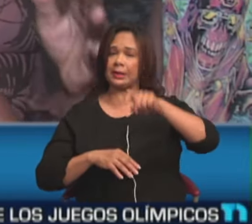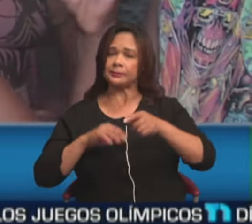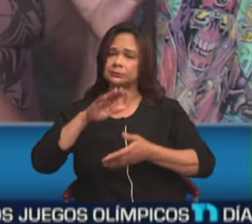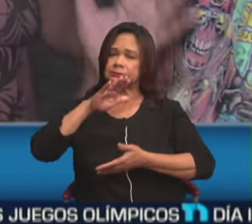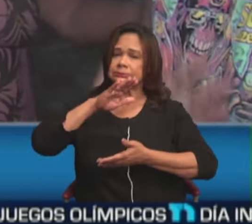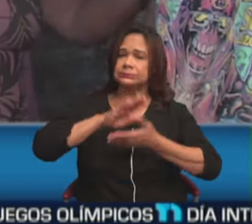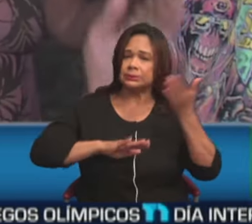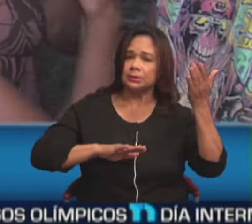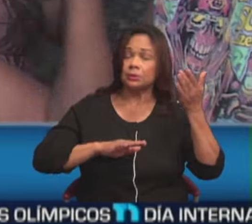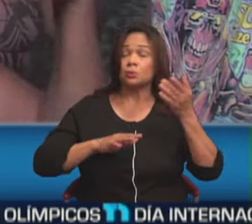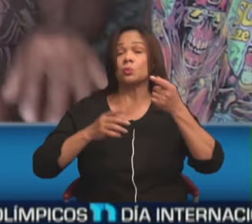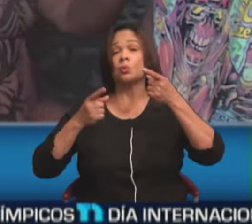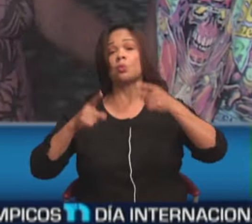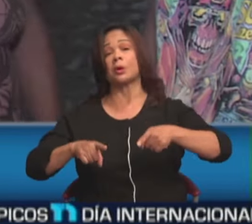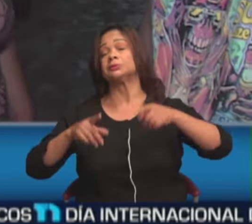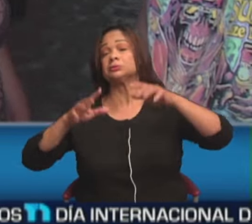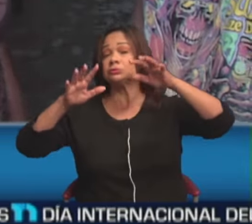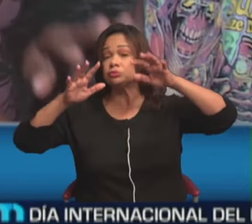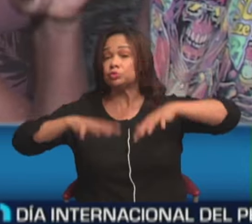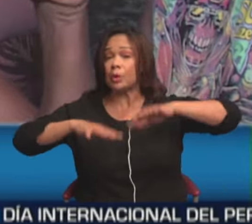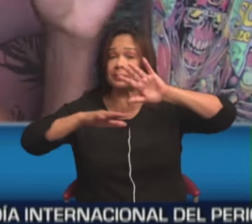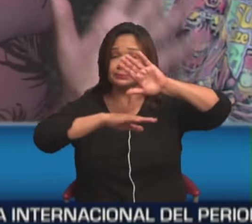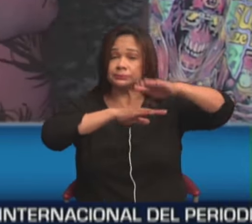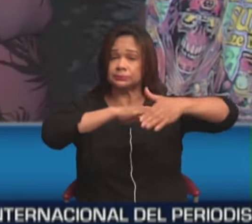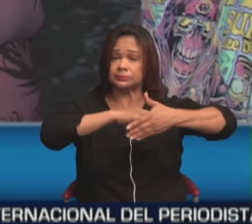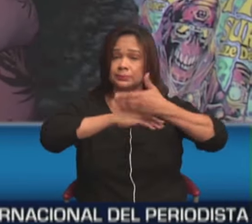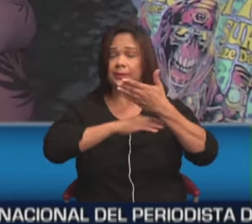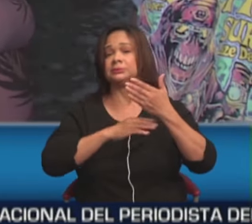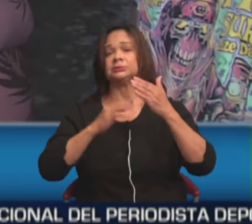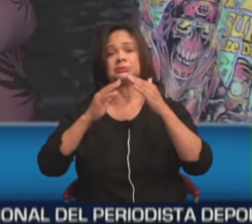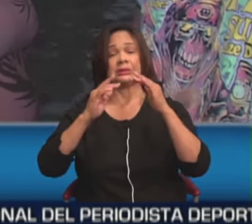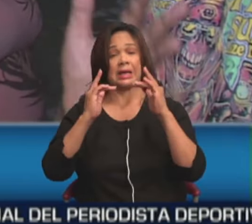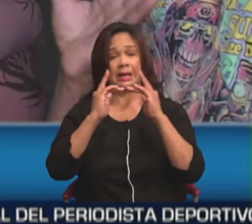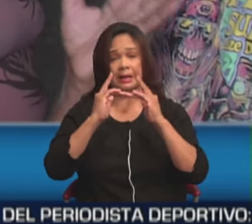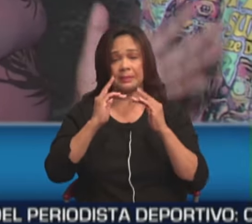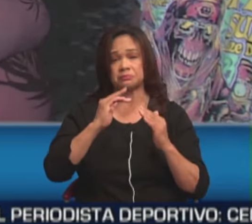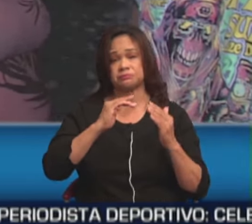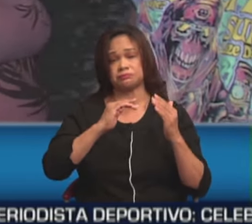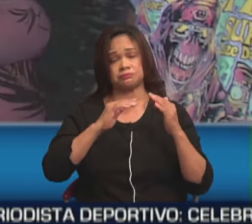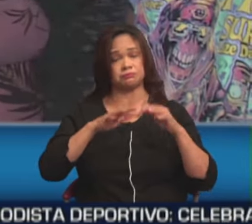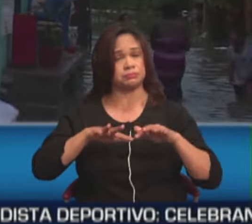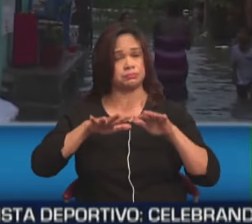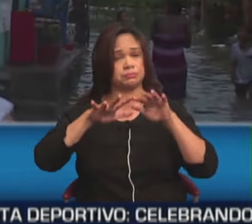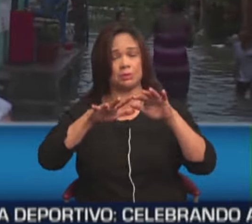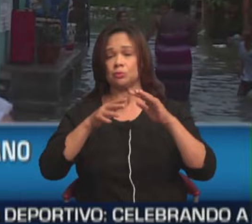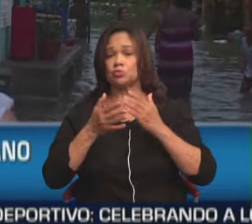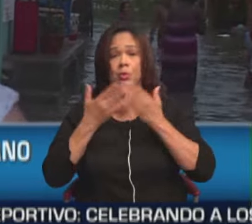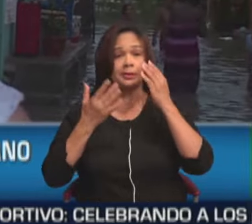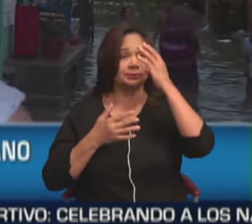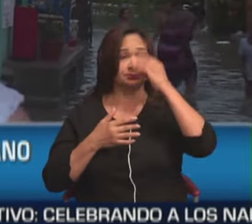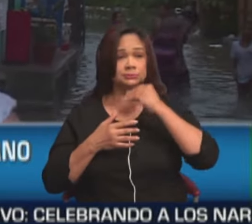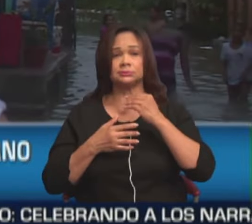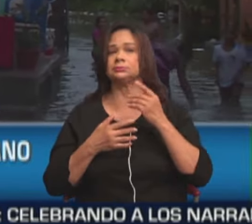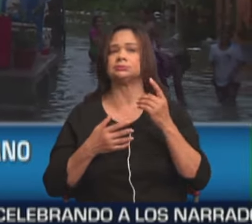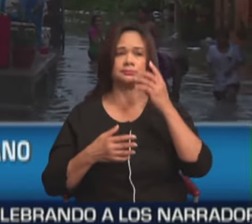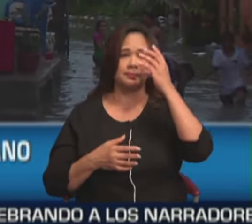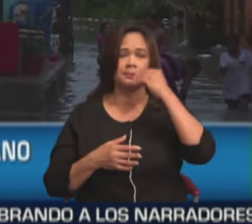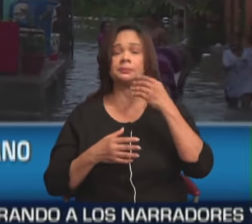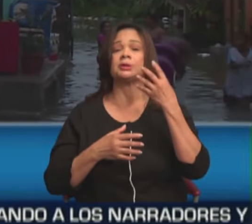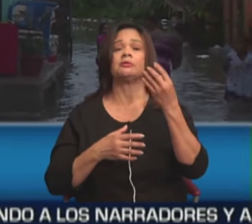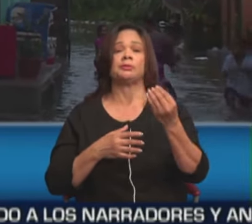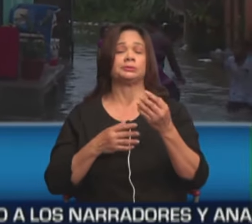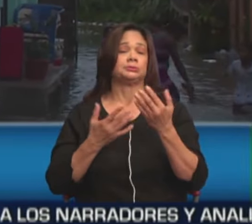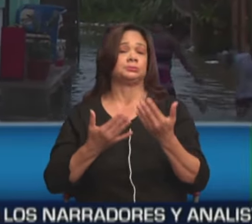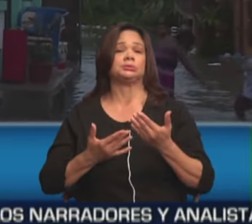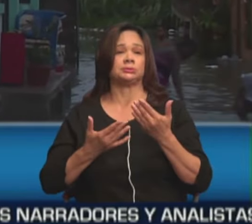cuando cae y amanece lloviendo se nos llena la cama de agua no hallamos donde dormir vamos a tener laal que